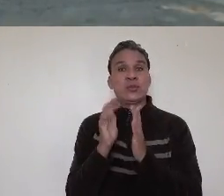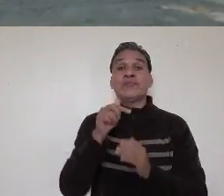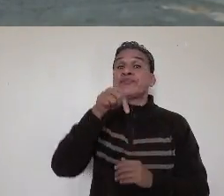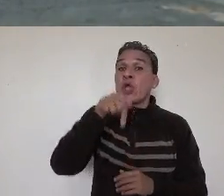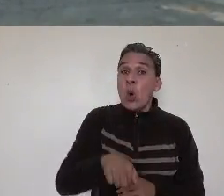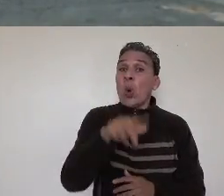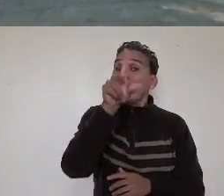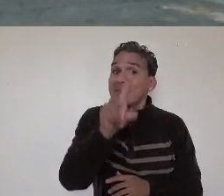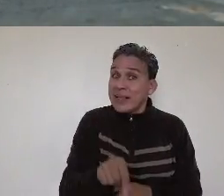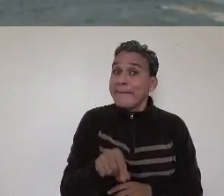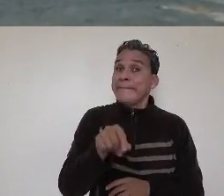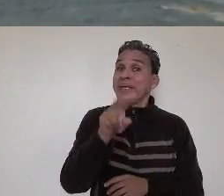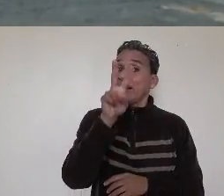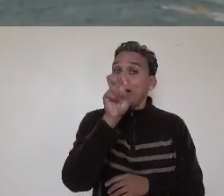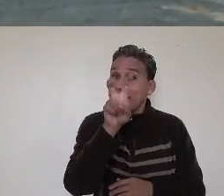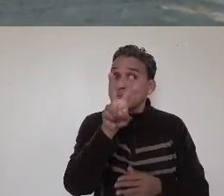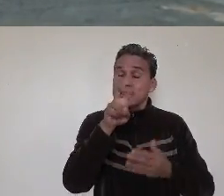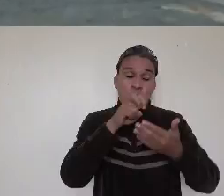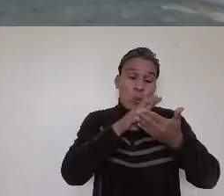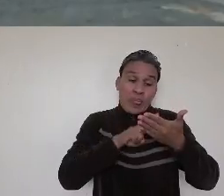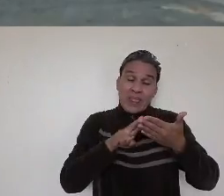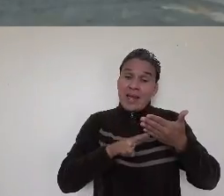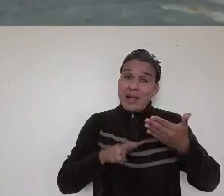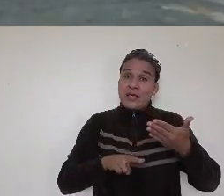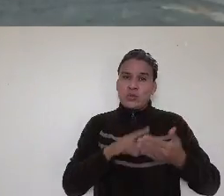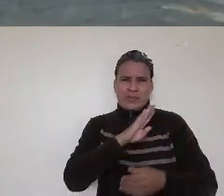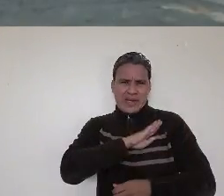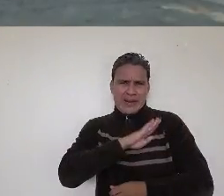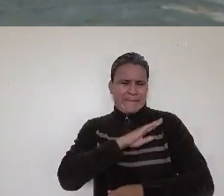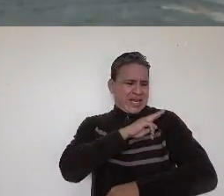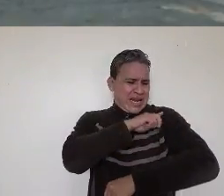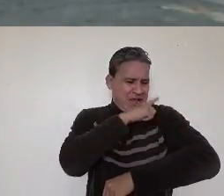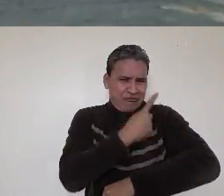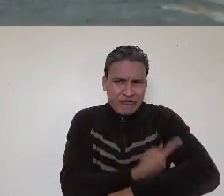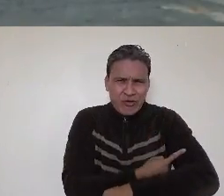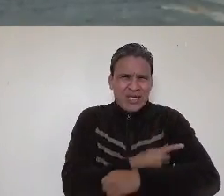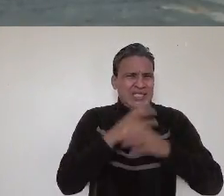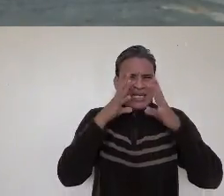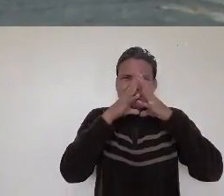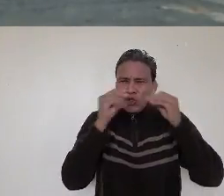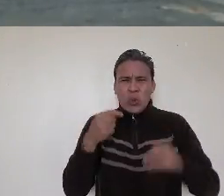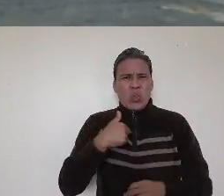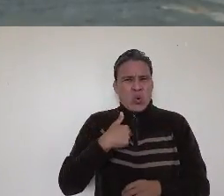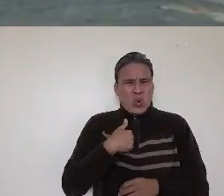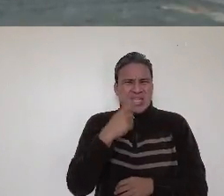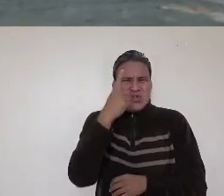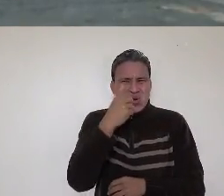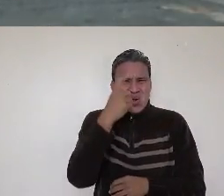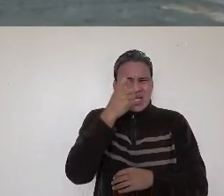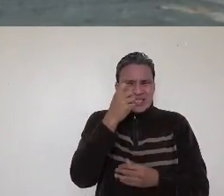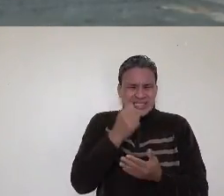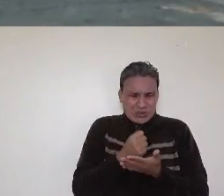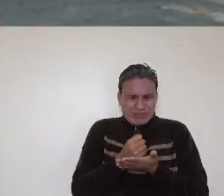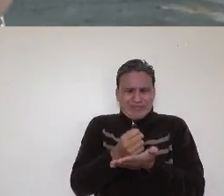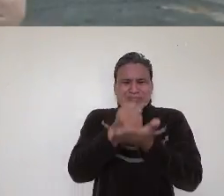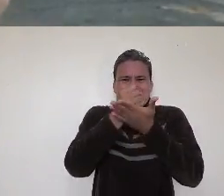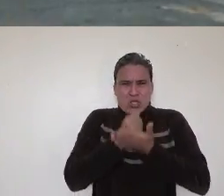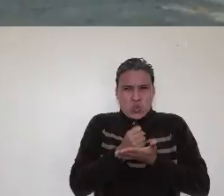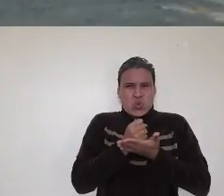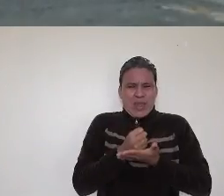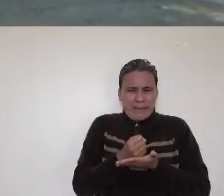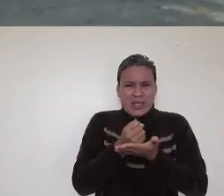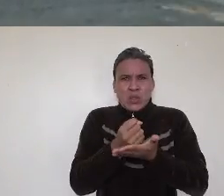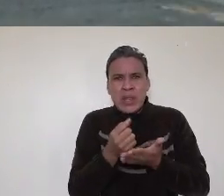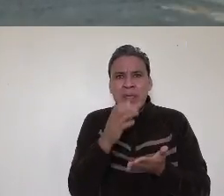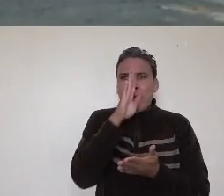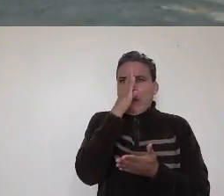dice, para mí la fuerza, todo lo que yo necesito para echar hacia adelante en medio de las